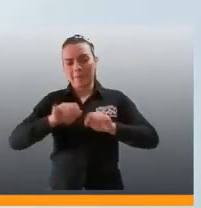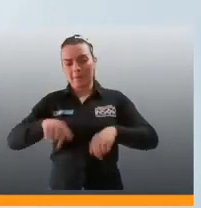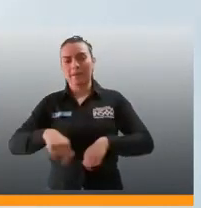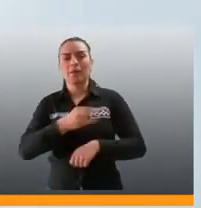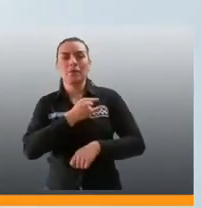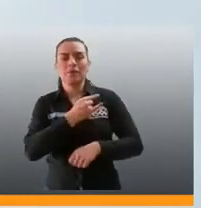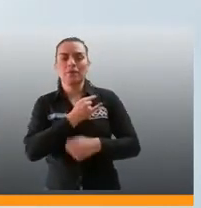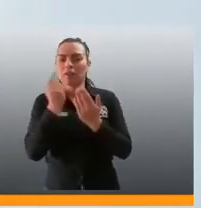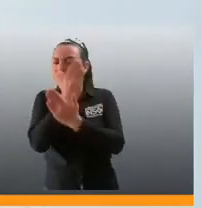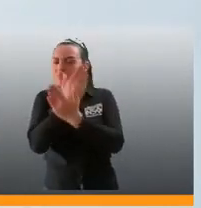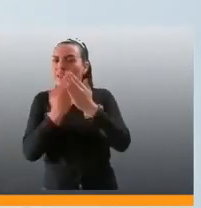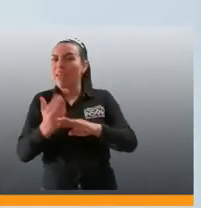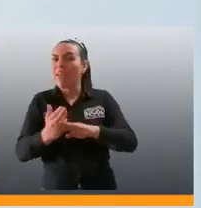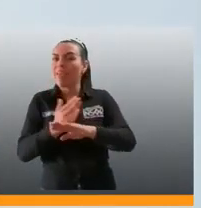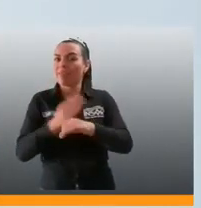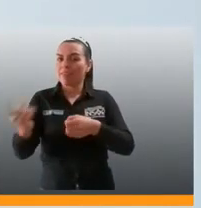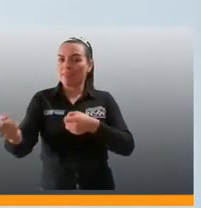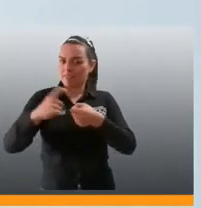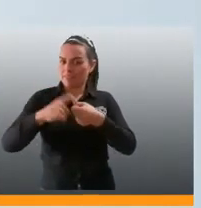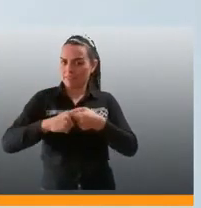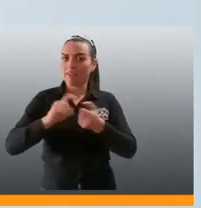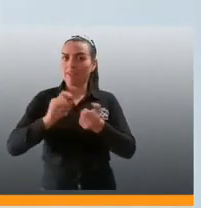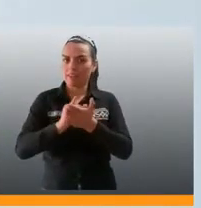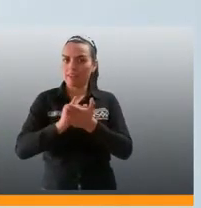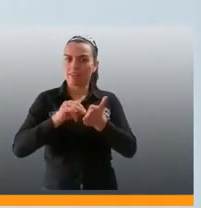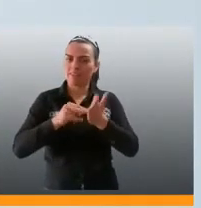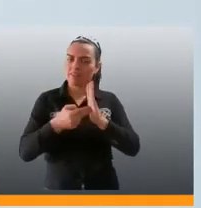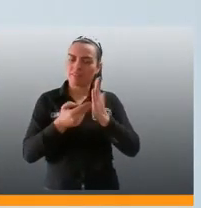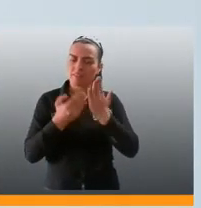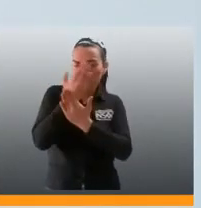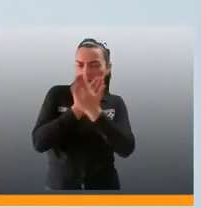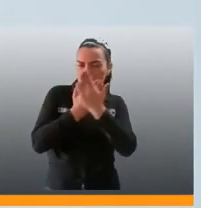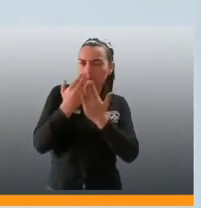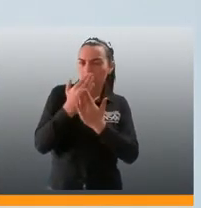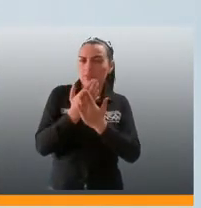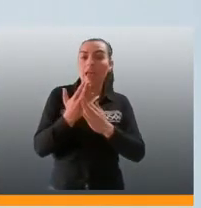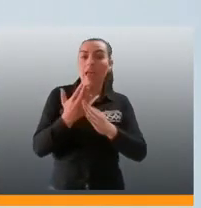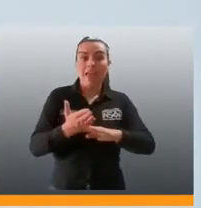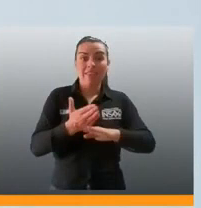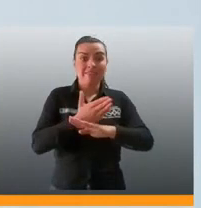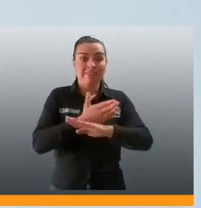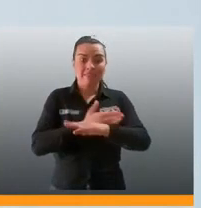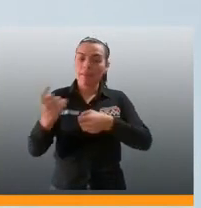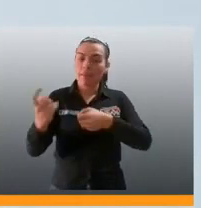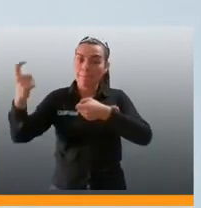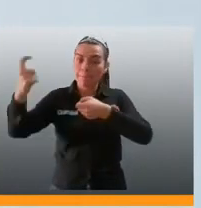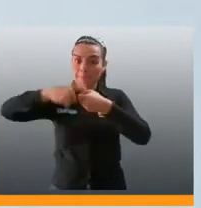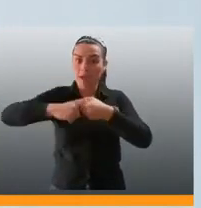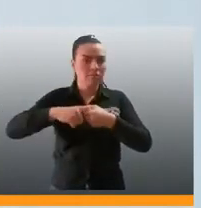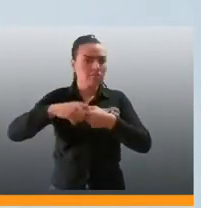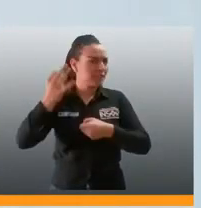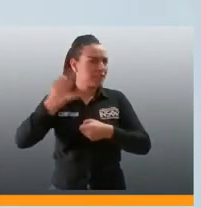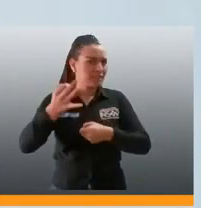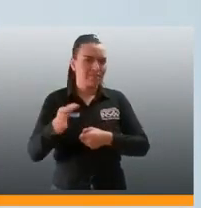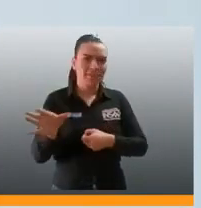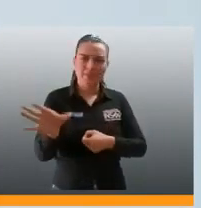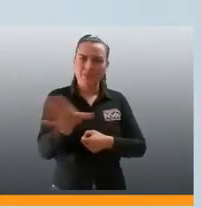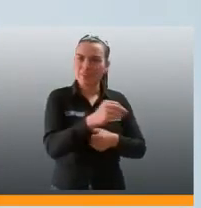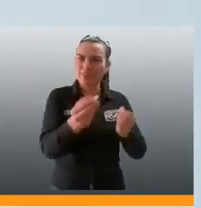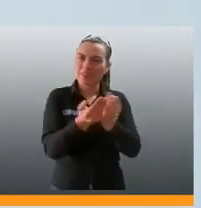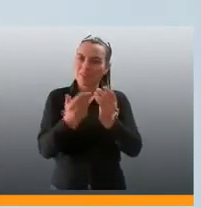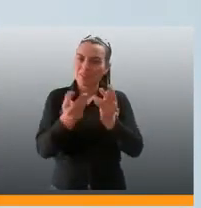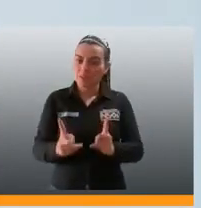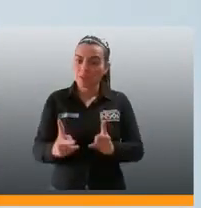estudiante ingresa y podemos identificar en la caracterización que se realiza a todos nuestros estudiantes en el momento